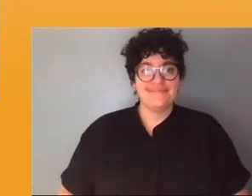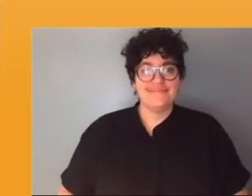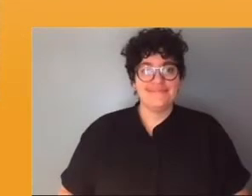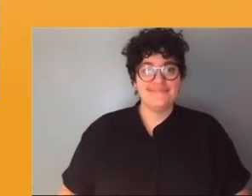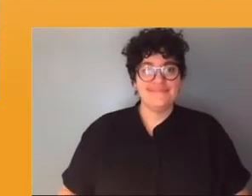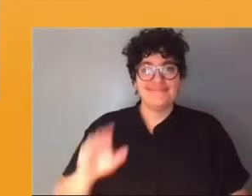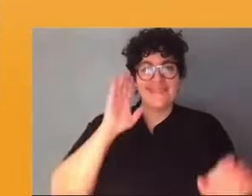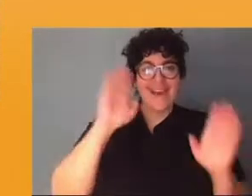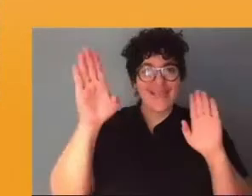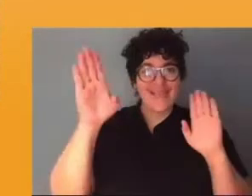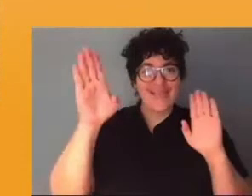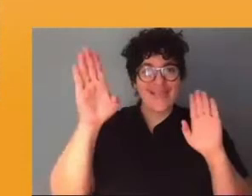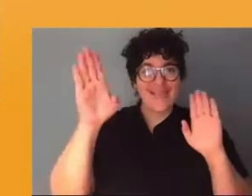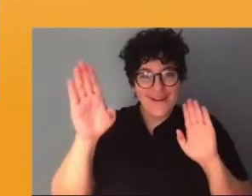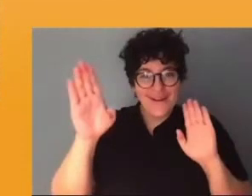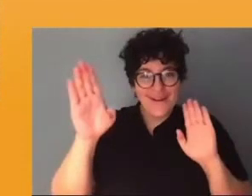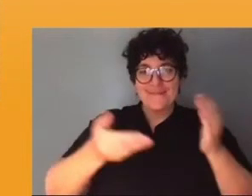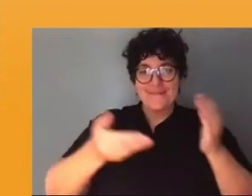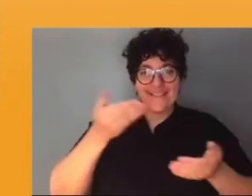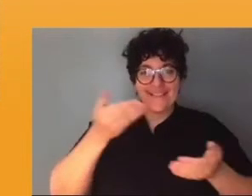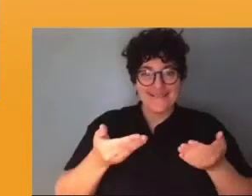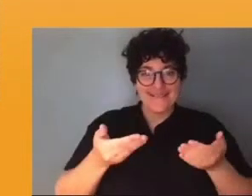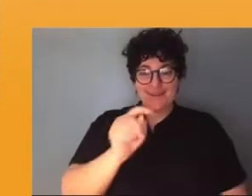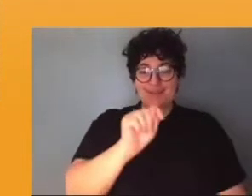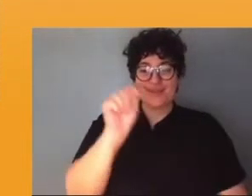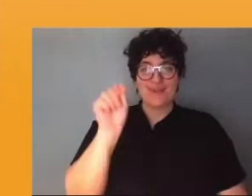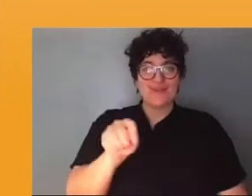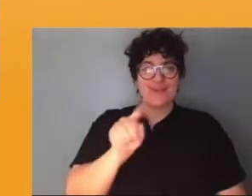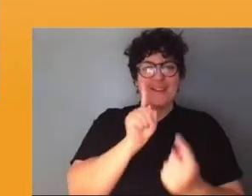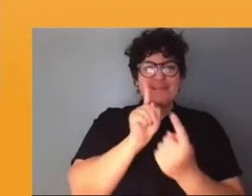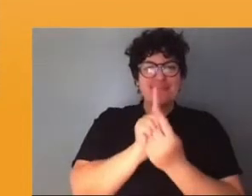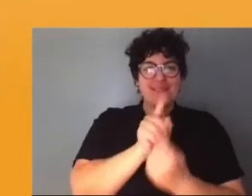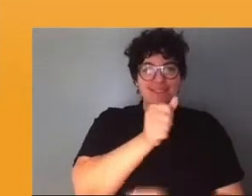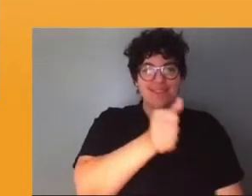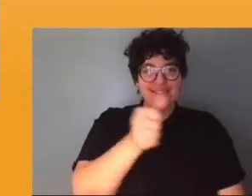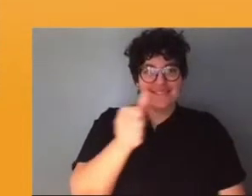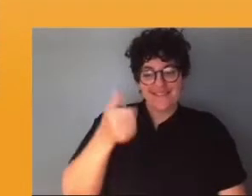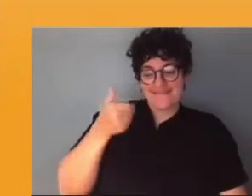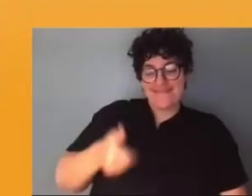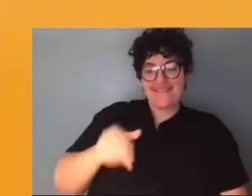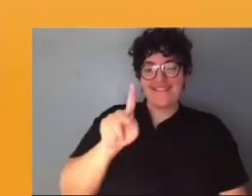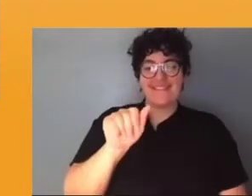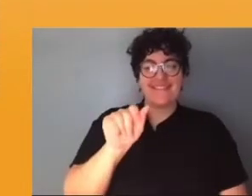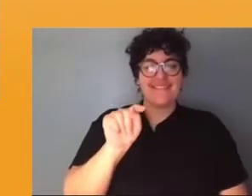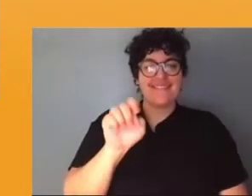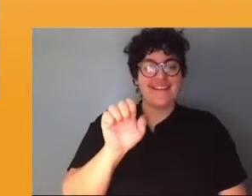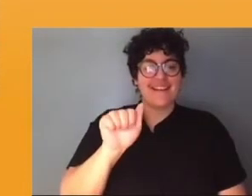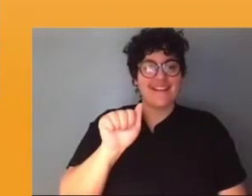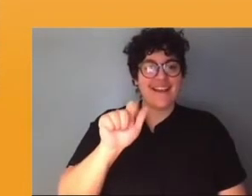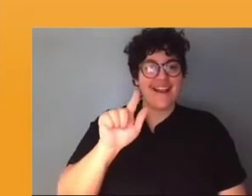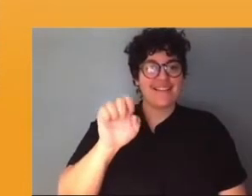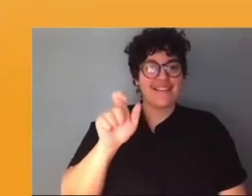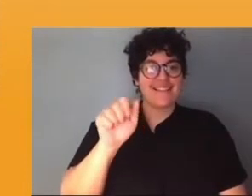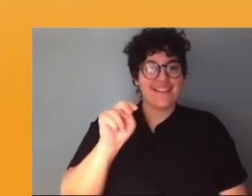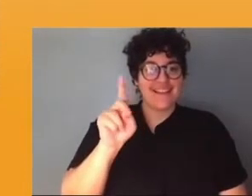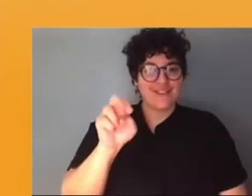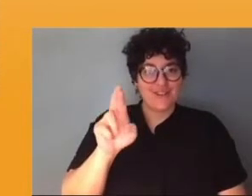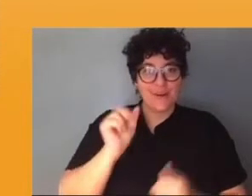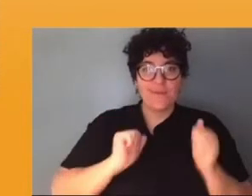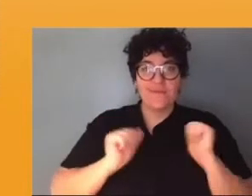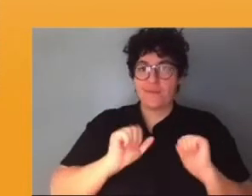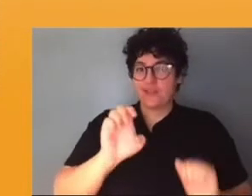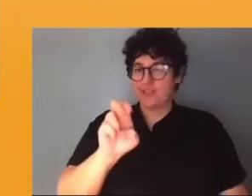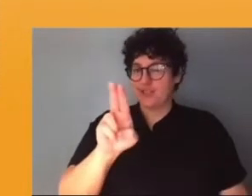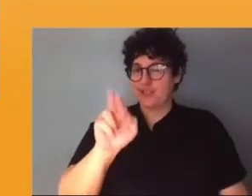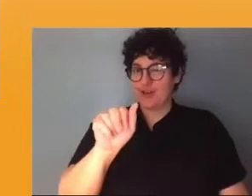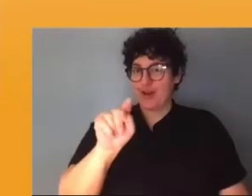Hola y bienvenidos a Conócete Tucson. Mi nombre es Kate Alexander, curadora de performance del festival, y